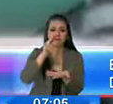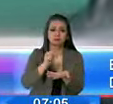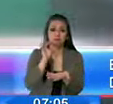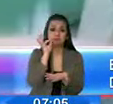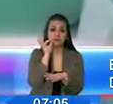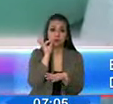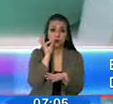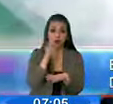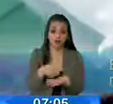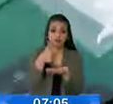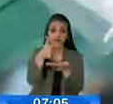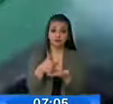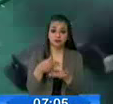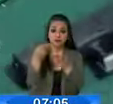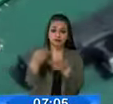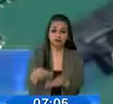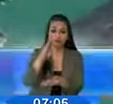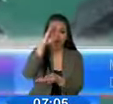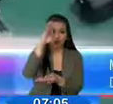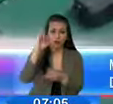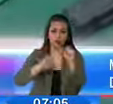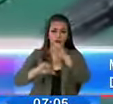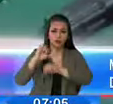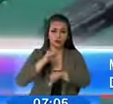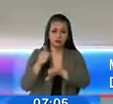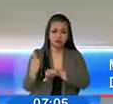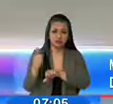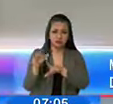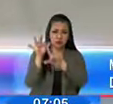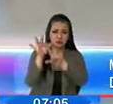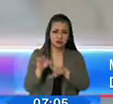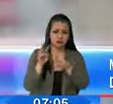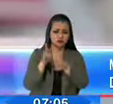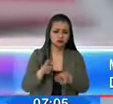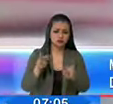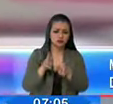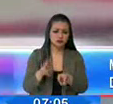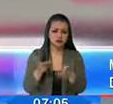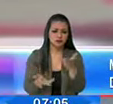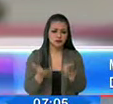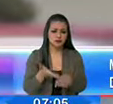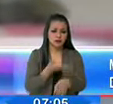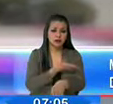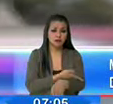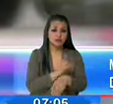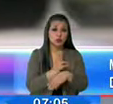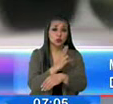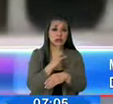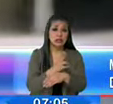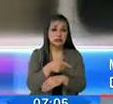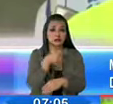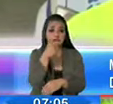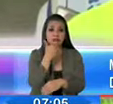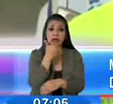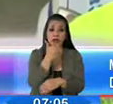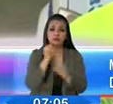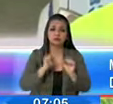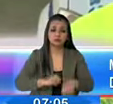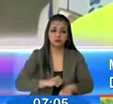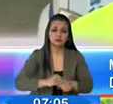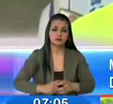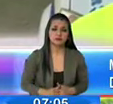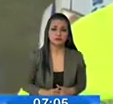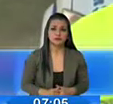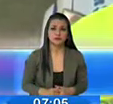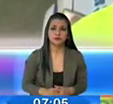a las pericias respectivas en el laboratorio de criminalística para determinar si fueron parte de algún hecho delictivo. Que a través de la